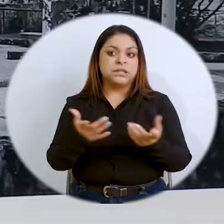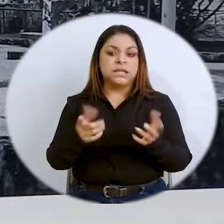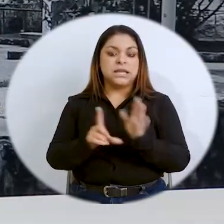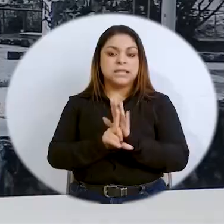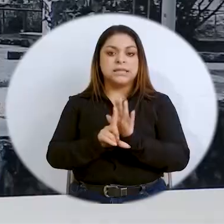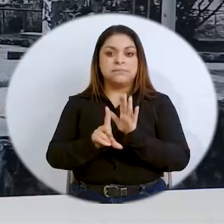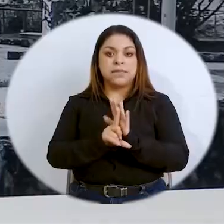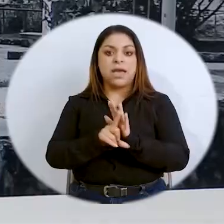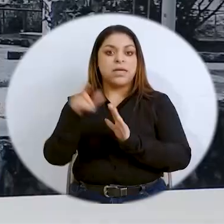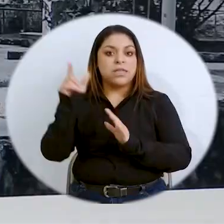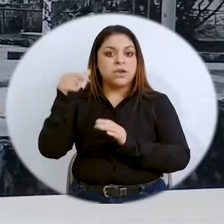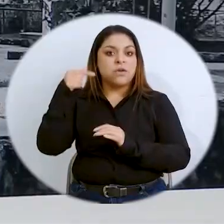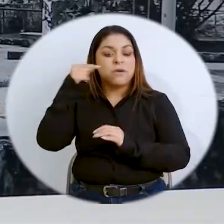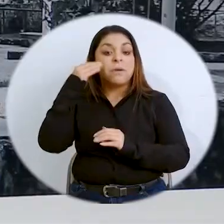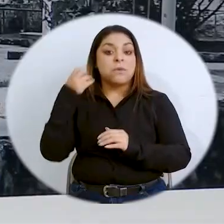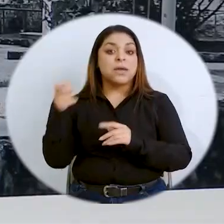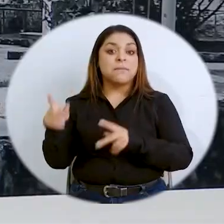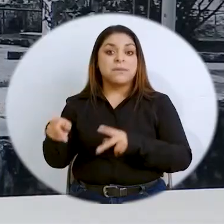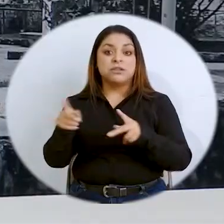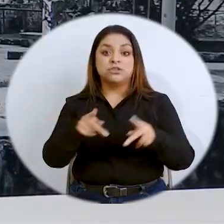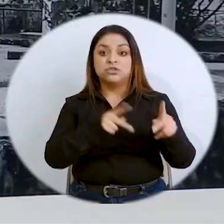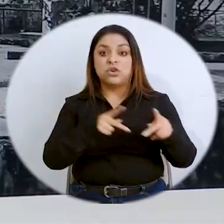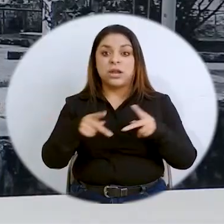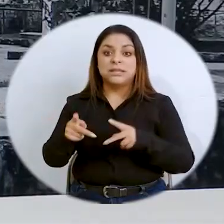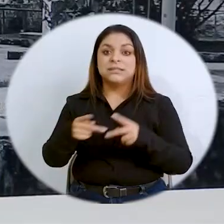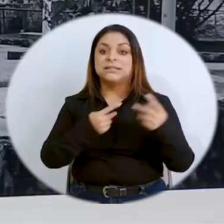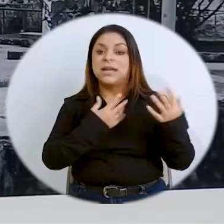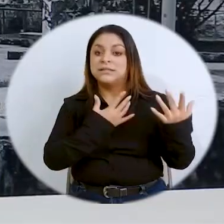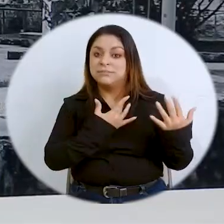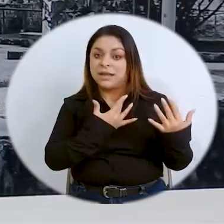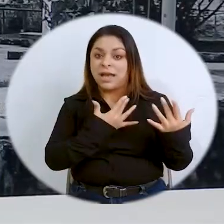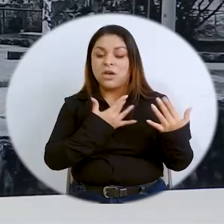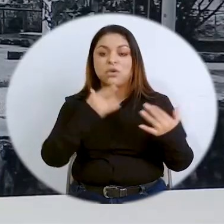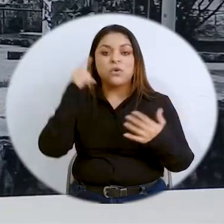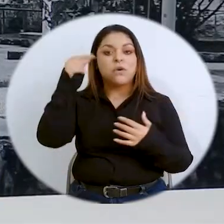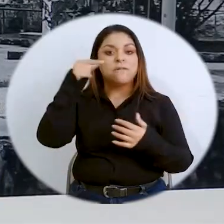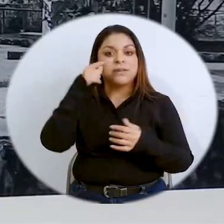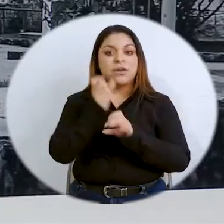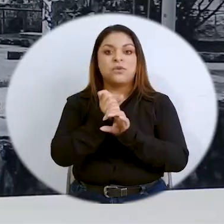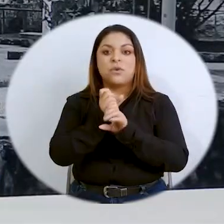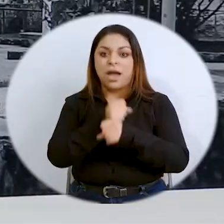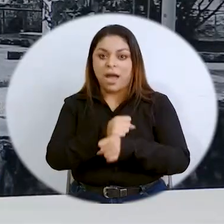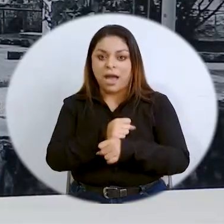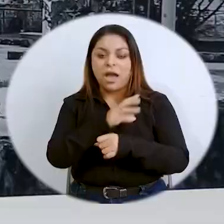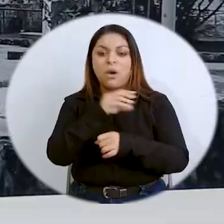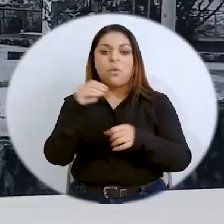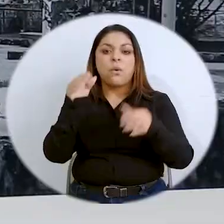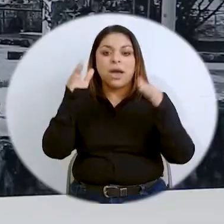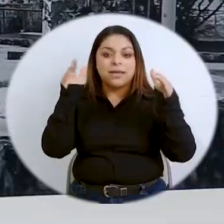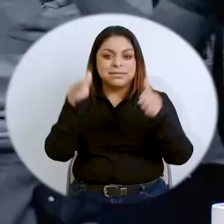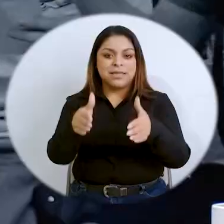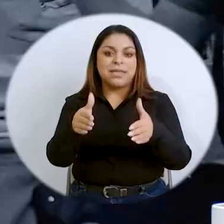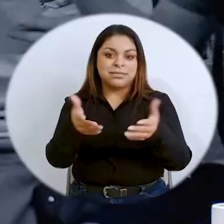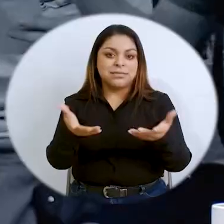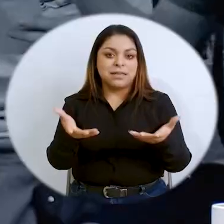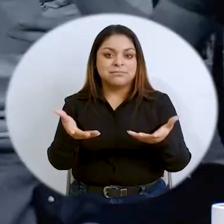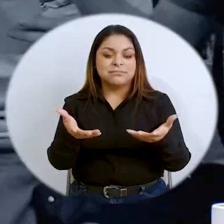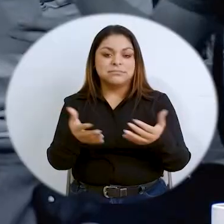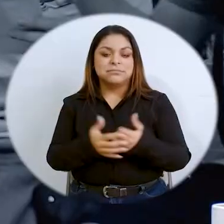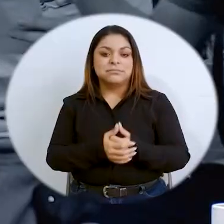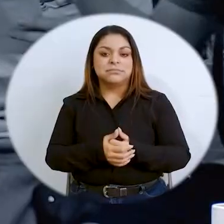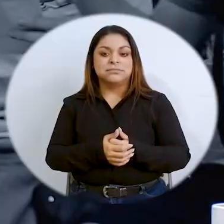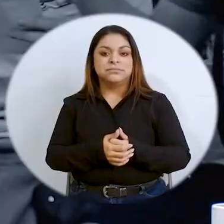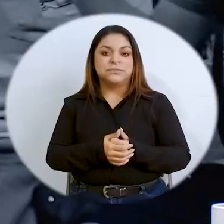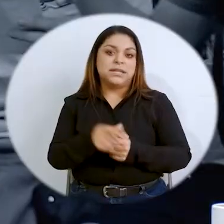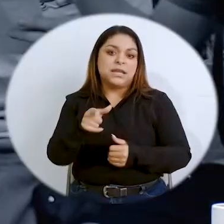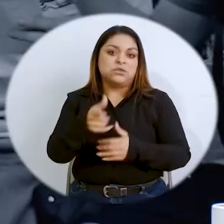Mina la legitimidad del gobierno, porque las personas están esperando, ¿verdad?, que el gobierno haga, ¿verdad?, o atienda. Volviendo a lo que